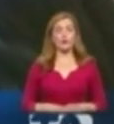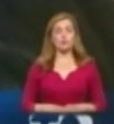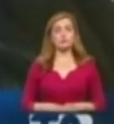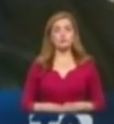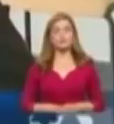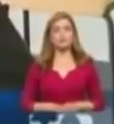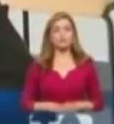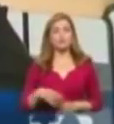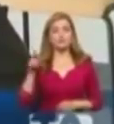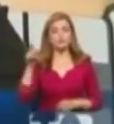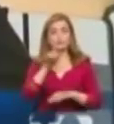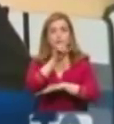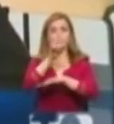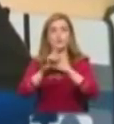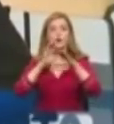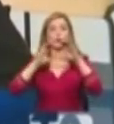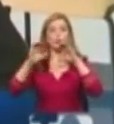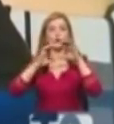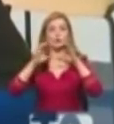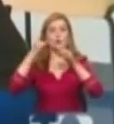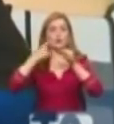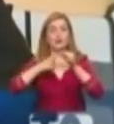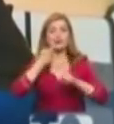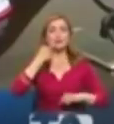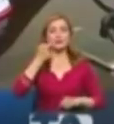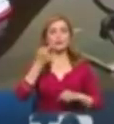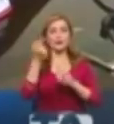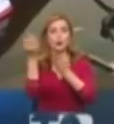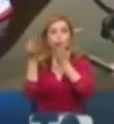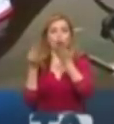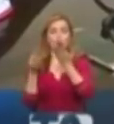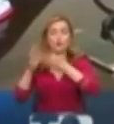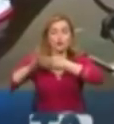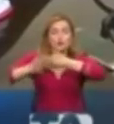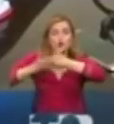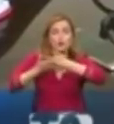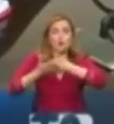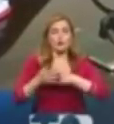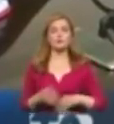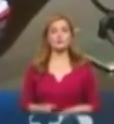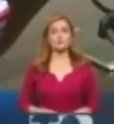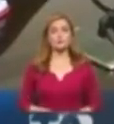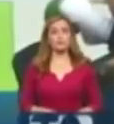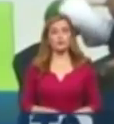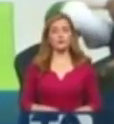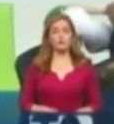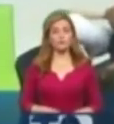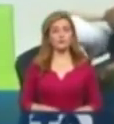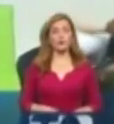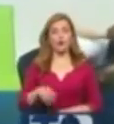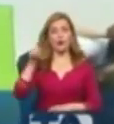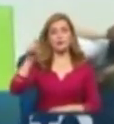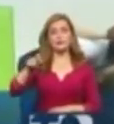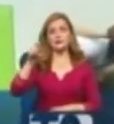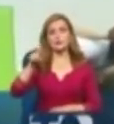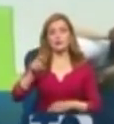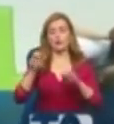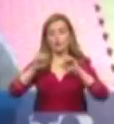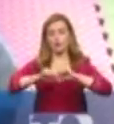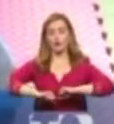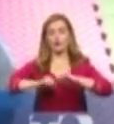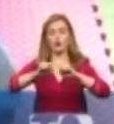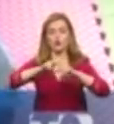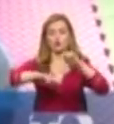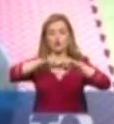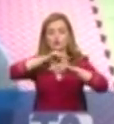directora de comunicación de la Alcaldía de Quito, indicó que este presupuesto adicional que se busca para el patronato es necesario para poder